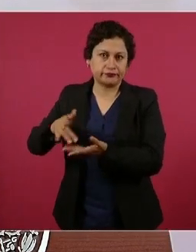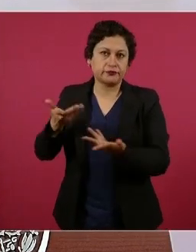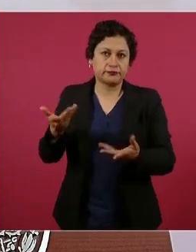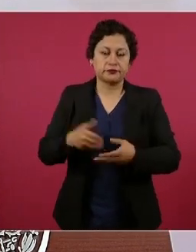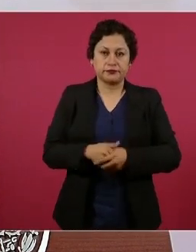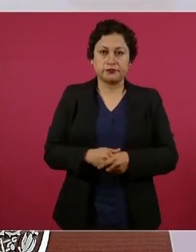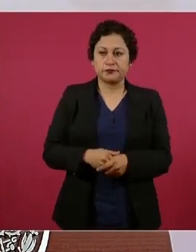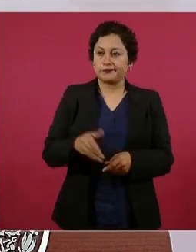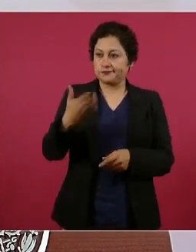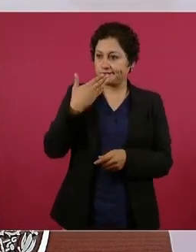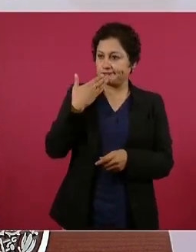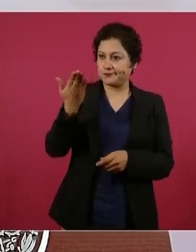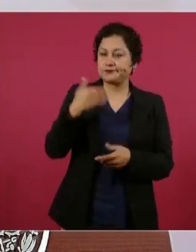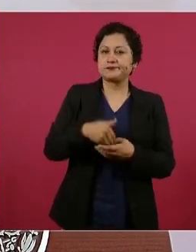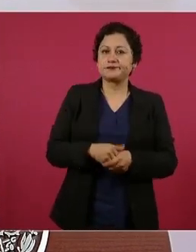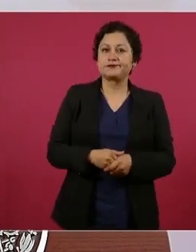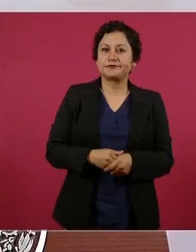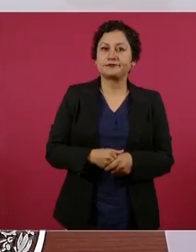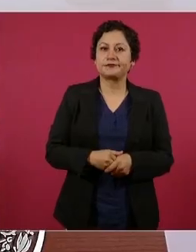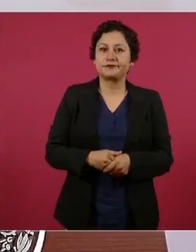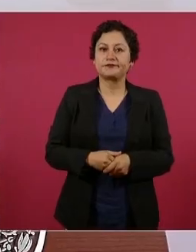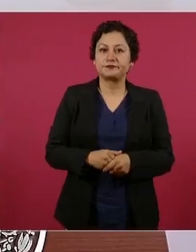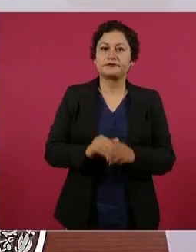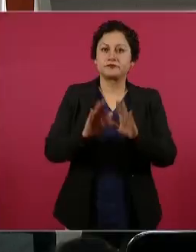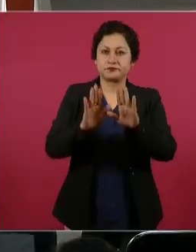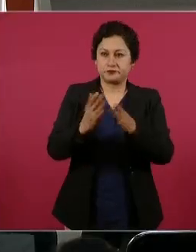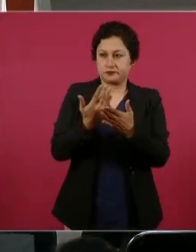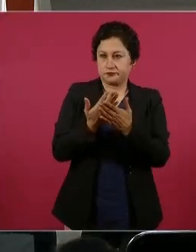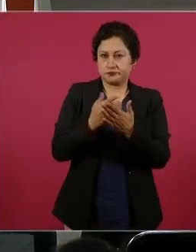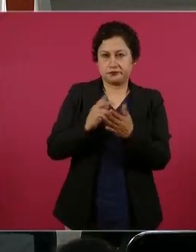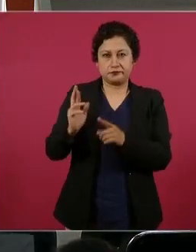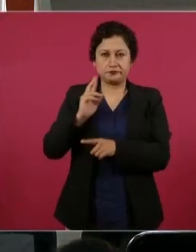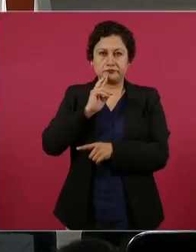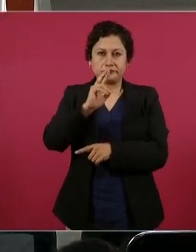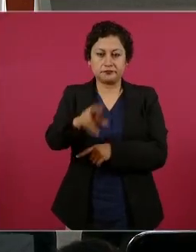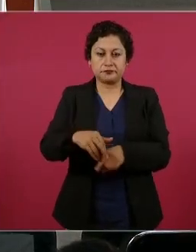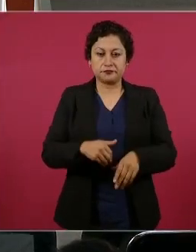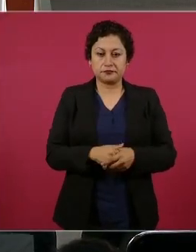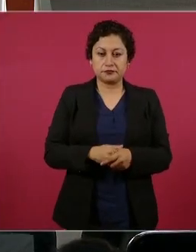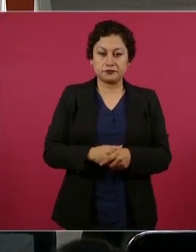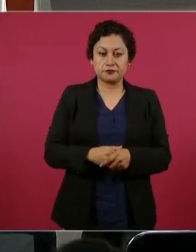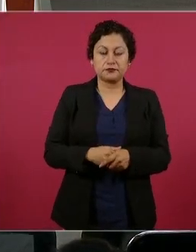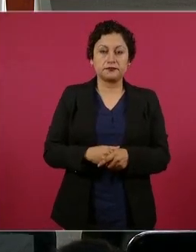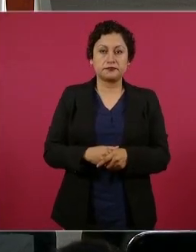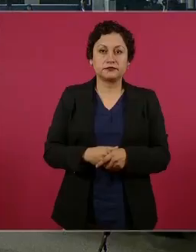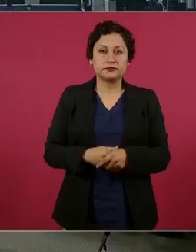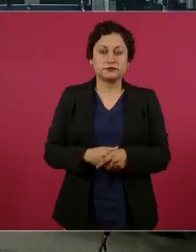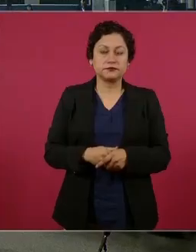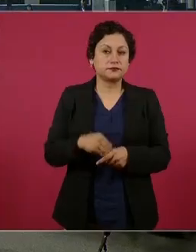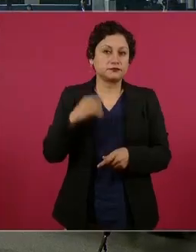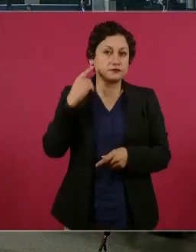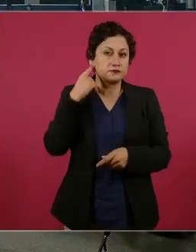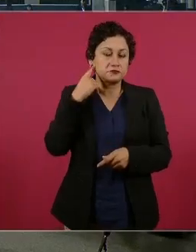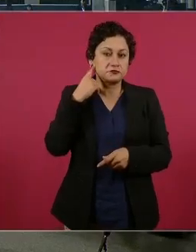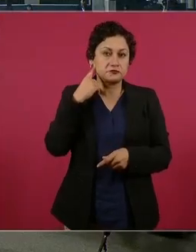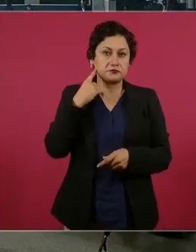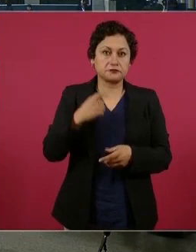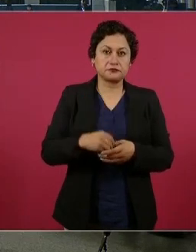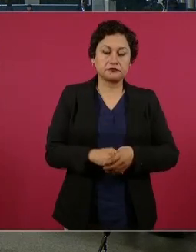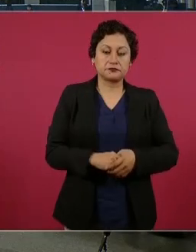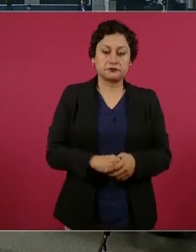Muy bien, Arturo. Ahorita vemos. Y hablando precisamente de testigos protegidos, el caso de